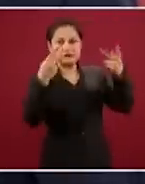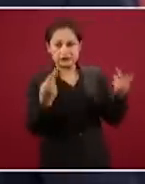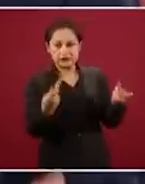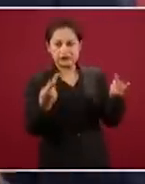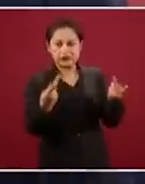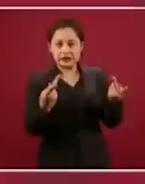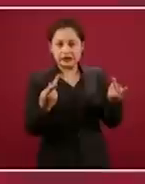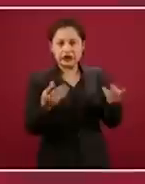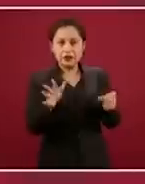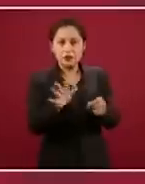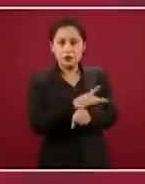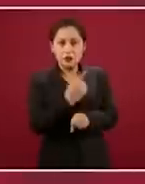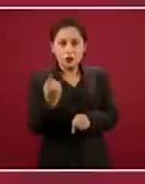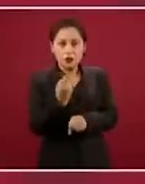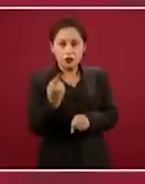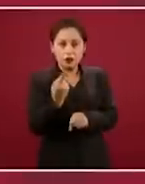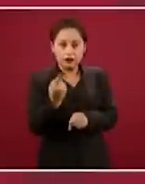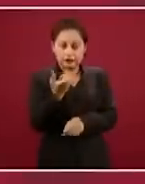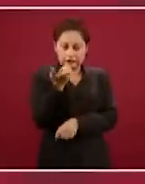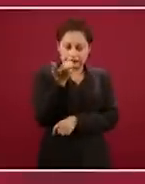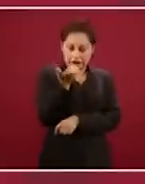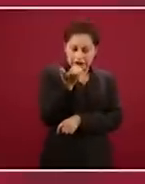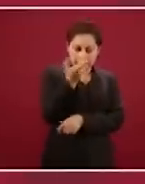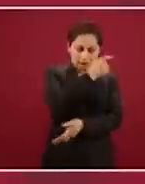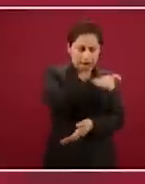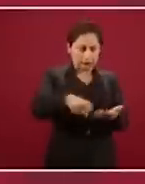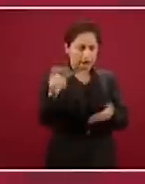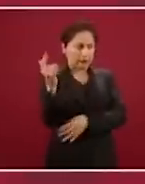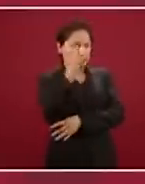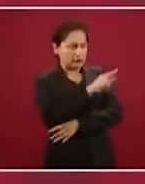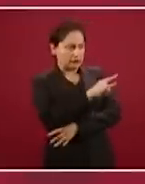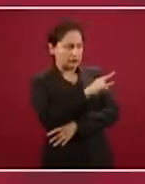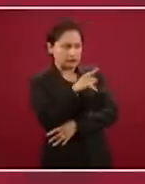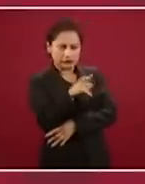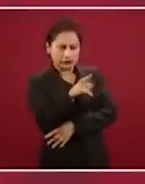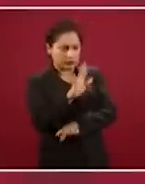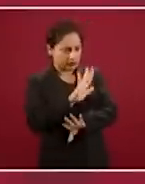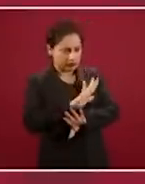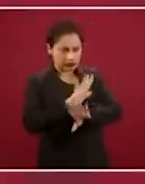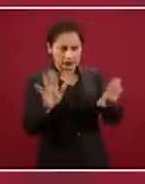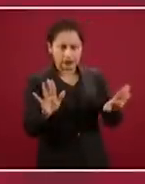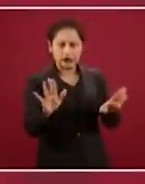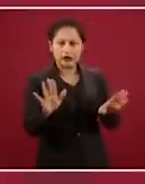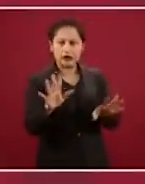para que ese dinero le sirva a la gente,